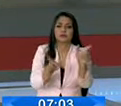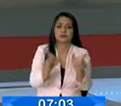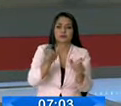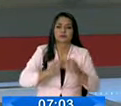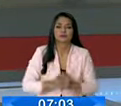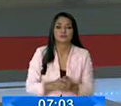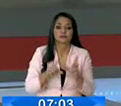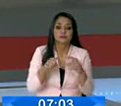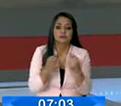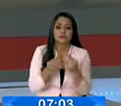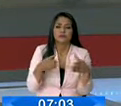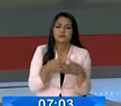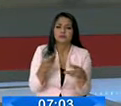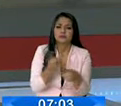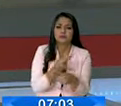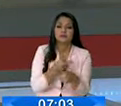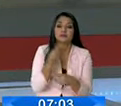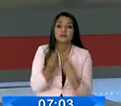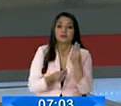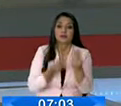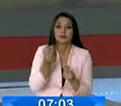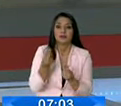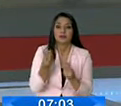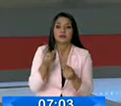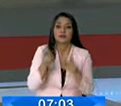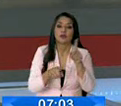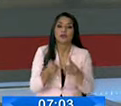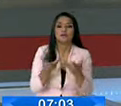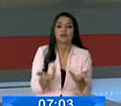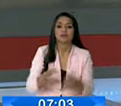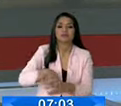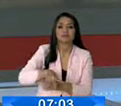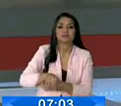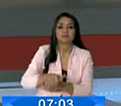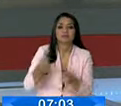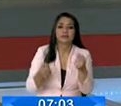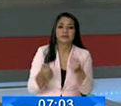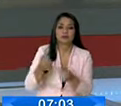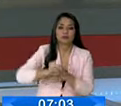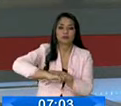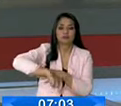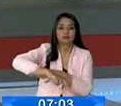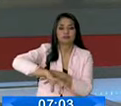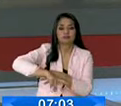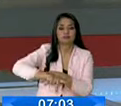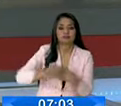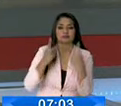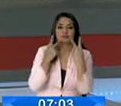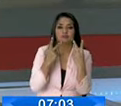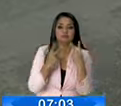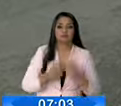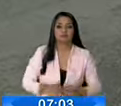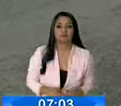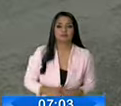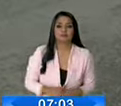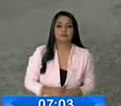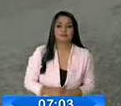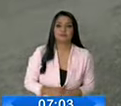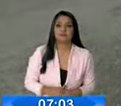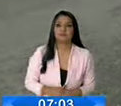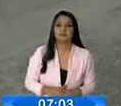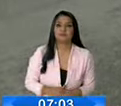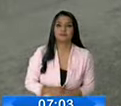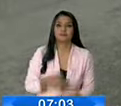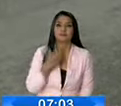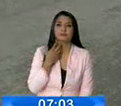organización delictiva supuestamente se dedicaba al robo de bienes, de accesorios y autopartes de vehículos. Veamos. Como